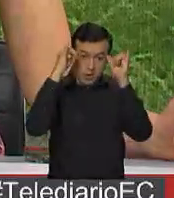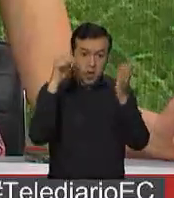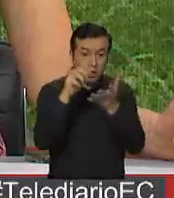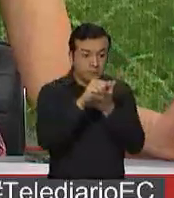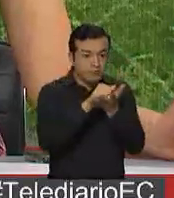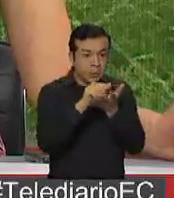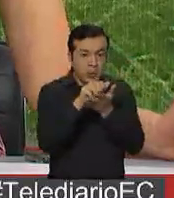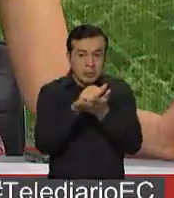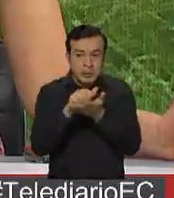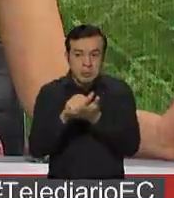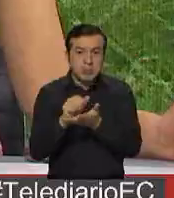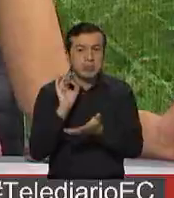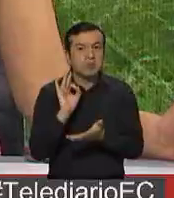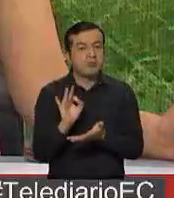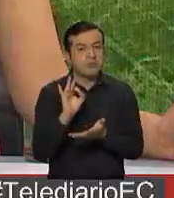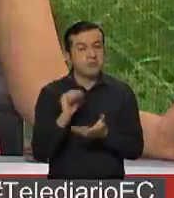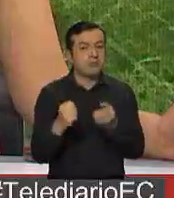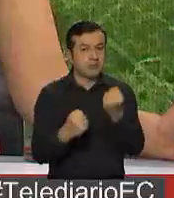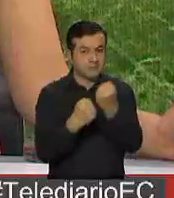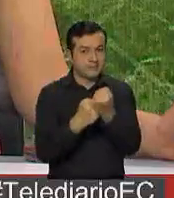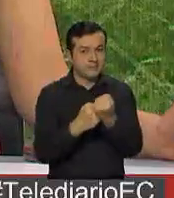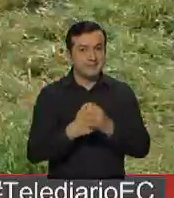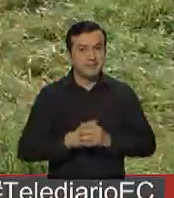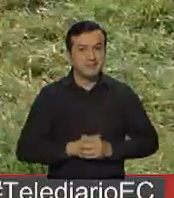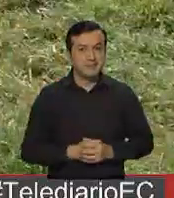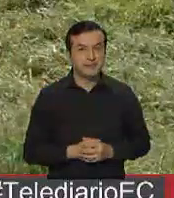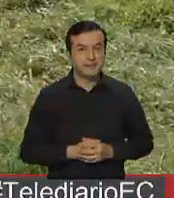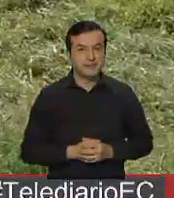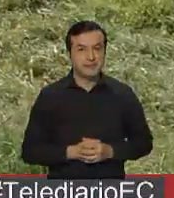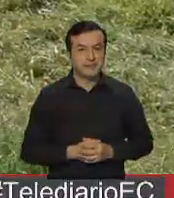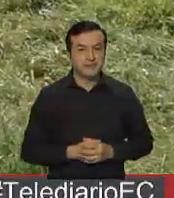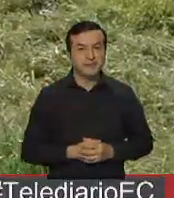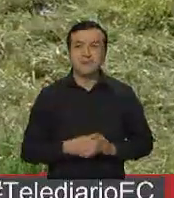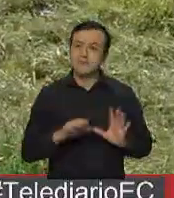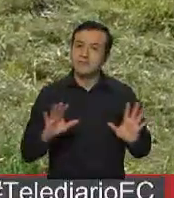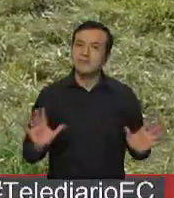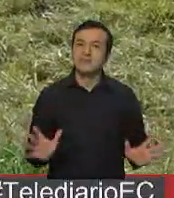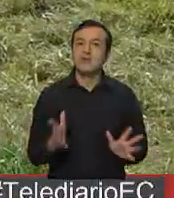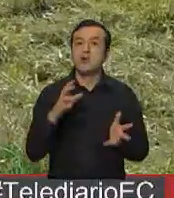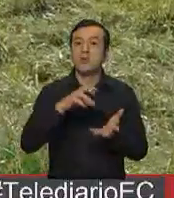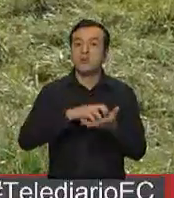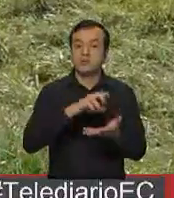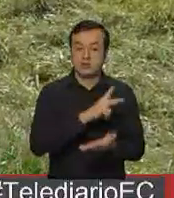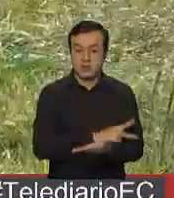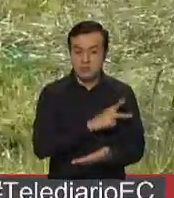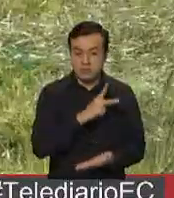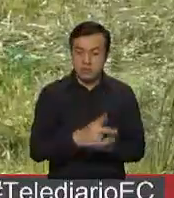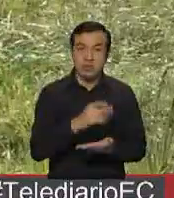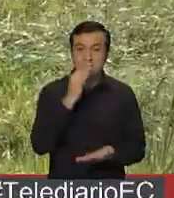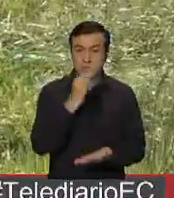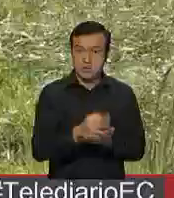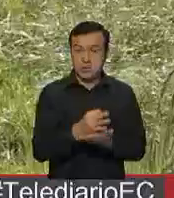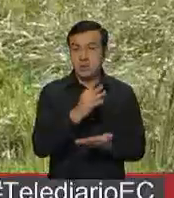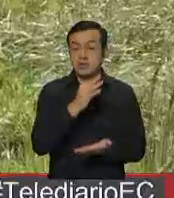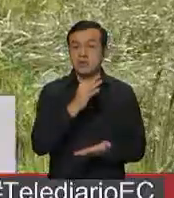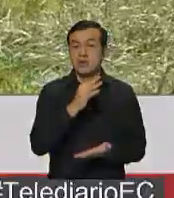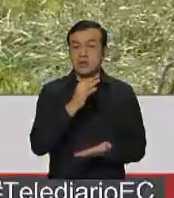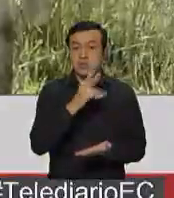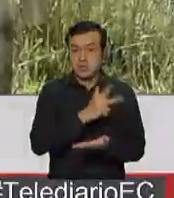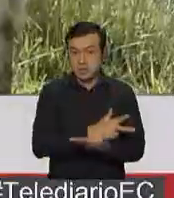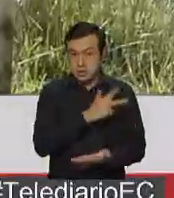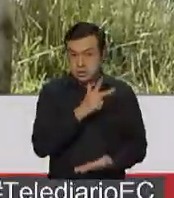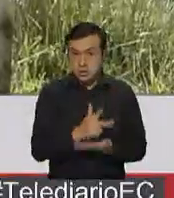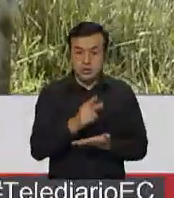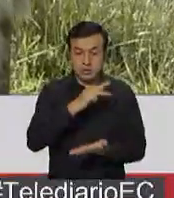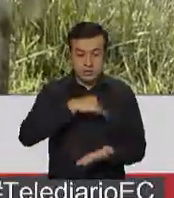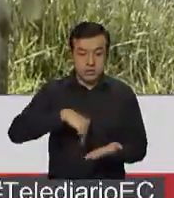de fortalecimiento agropecuario. La iniciativa se impulsa en las provincias de Pichincha, Cotopaxi, Chimborazo, Manabí y Bolívar por